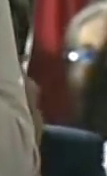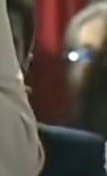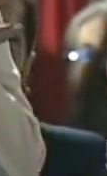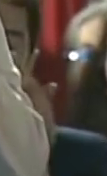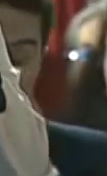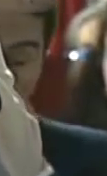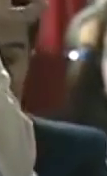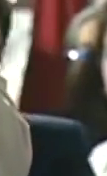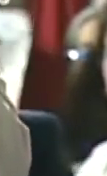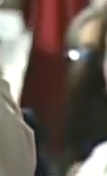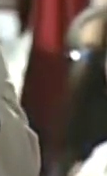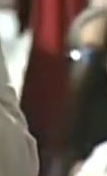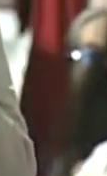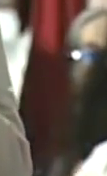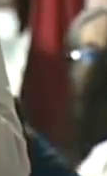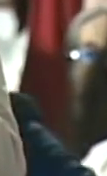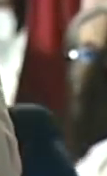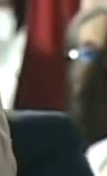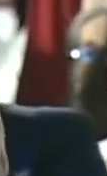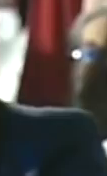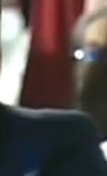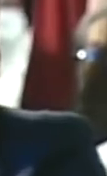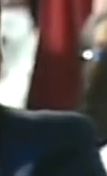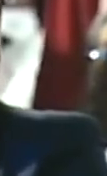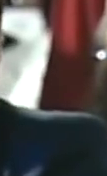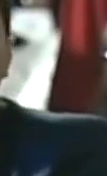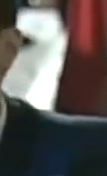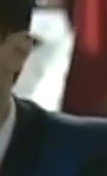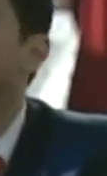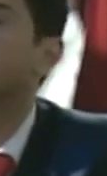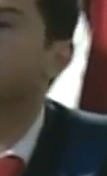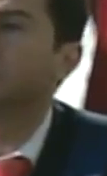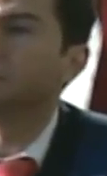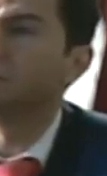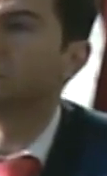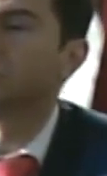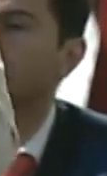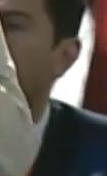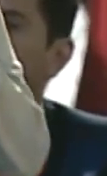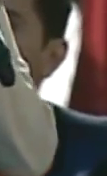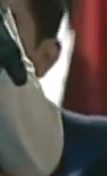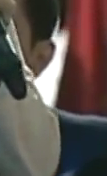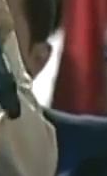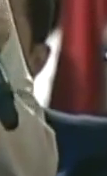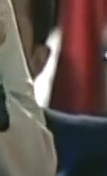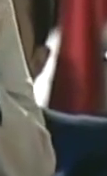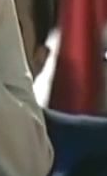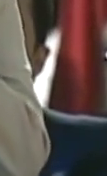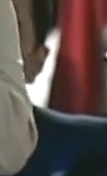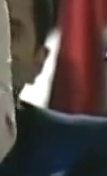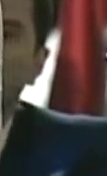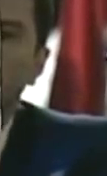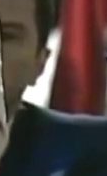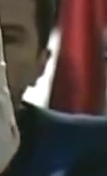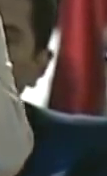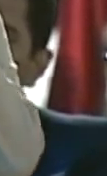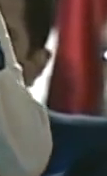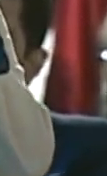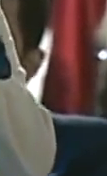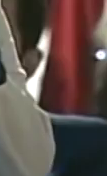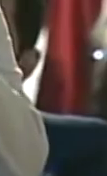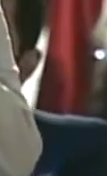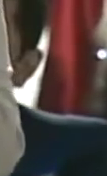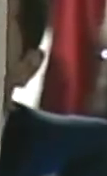nada, nunca entrou em nenhuma fronteira de nenhum país. Sempre foi solidária e respeitosa com os outros. Sempre